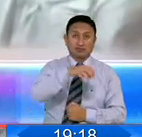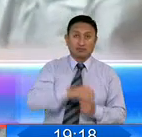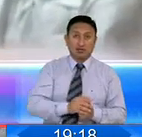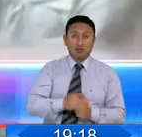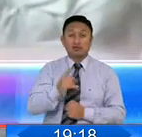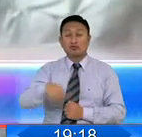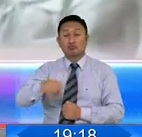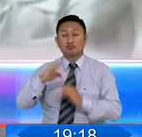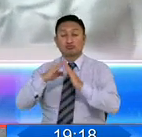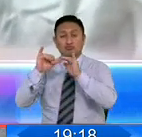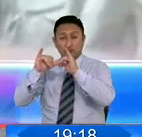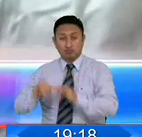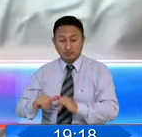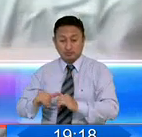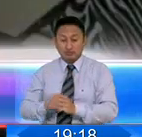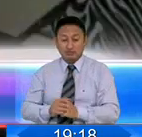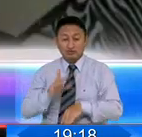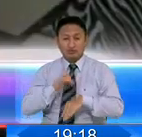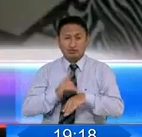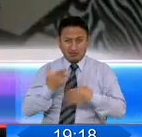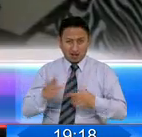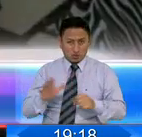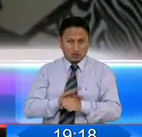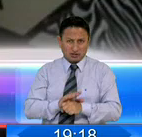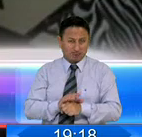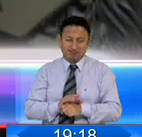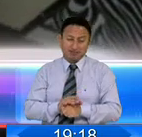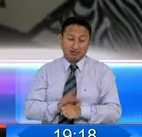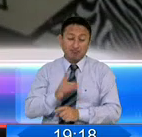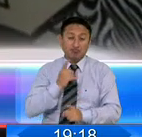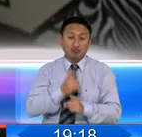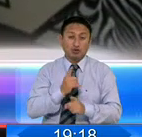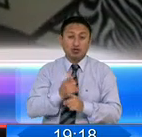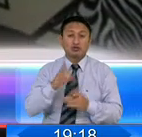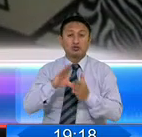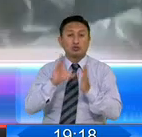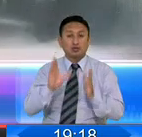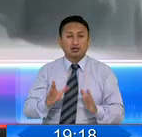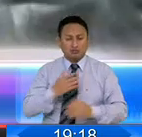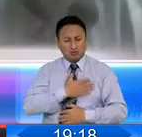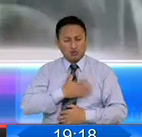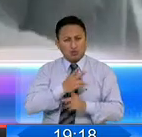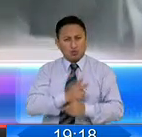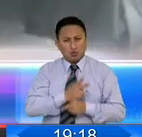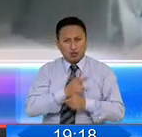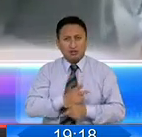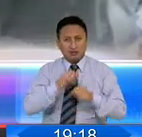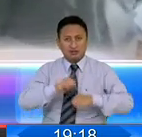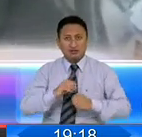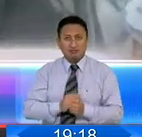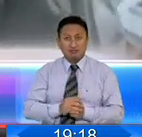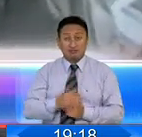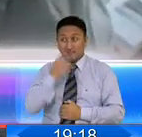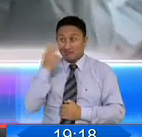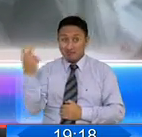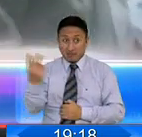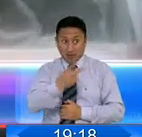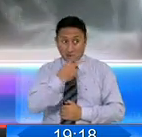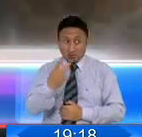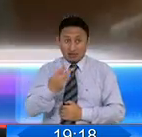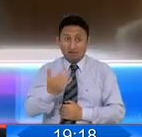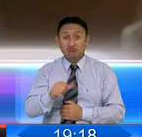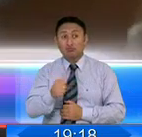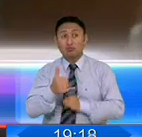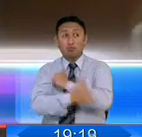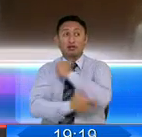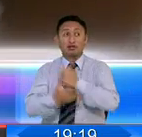pero expertos creen que no es suficiente. Por eso llaman a la ciudadanía a cuidarse, a reflejarse en la dura situación que viven países como